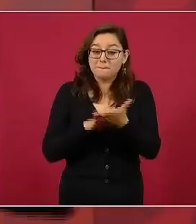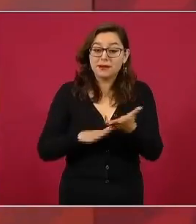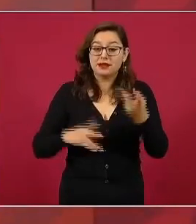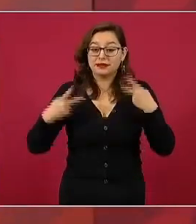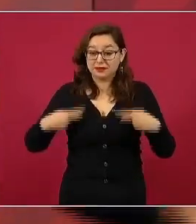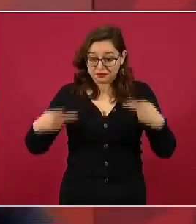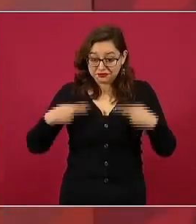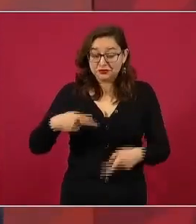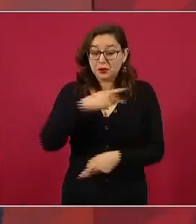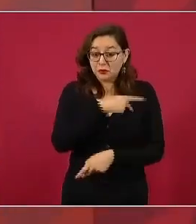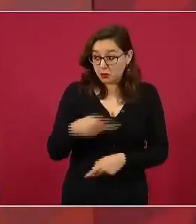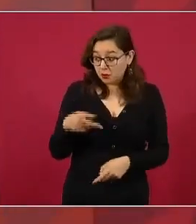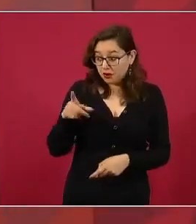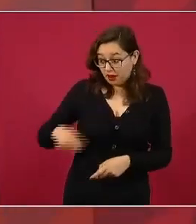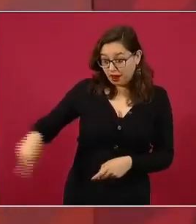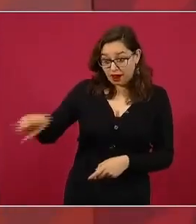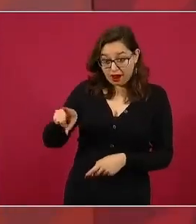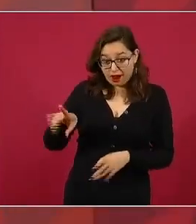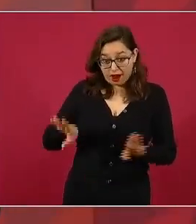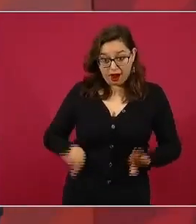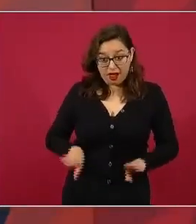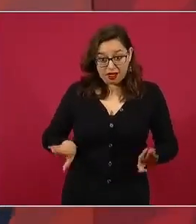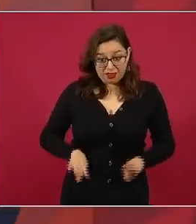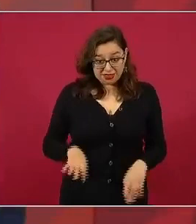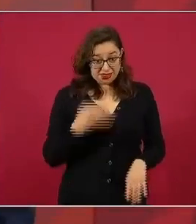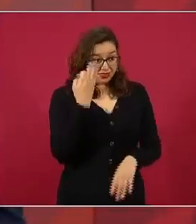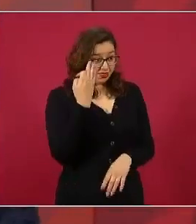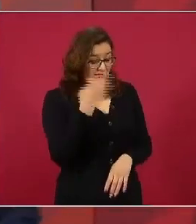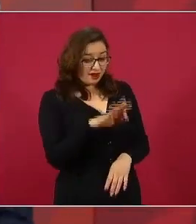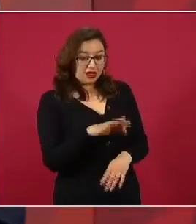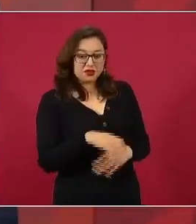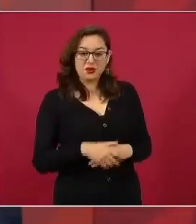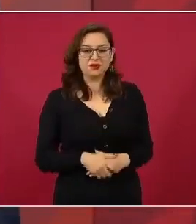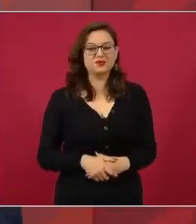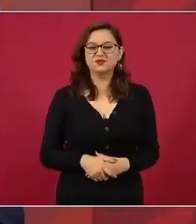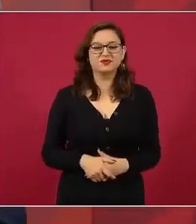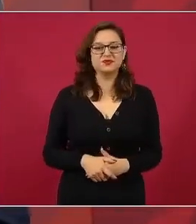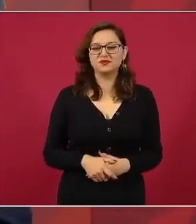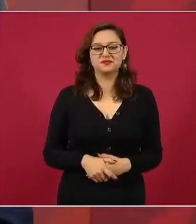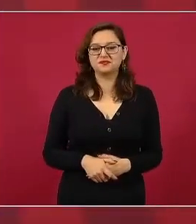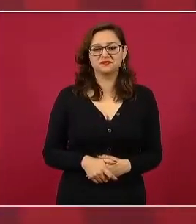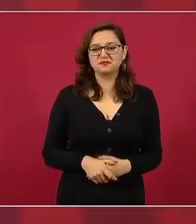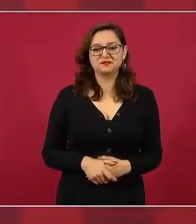Yo a veces digo, ¿y esta señora que me quiere meter a la cárcel?